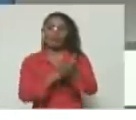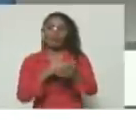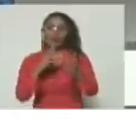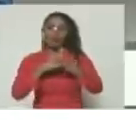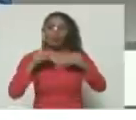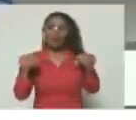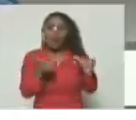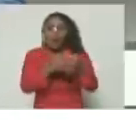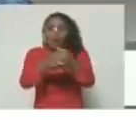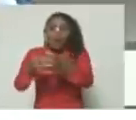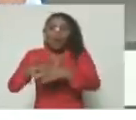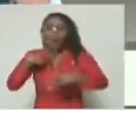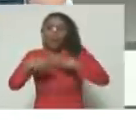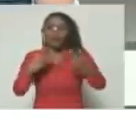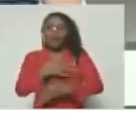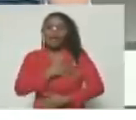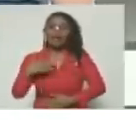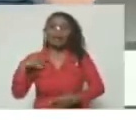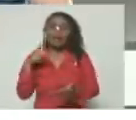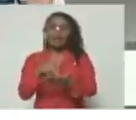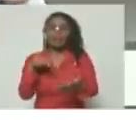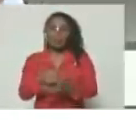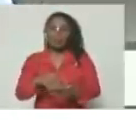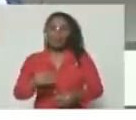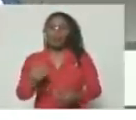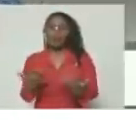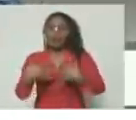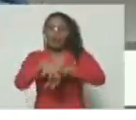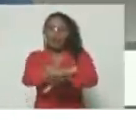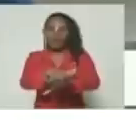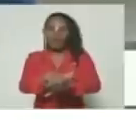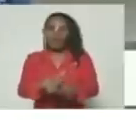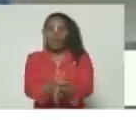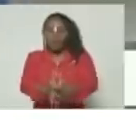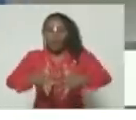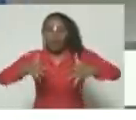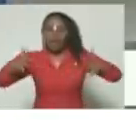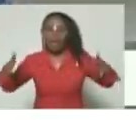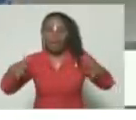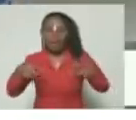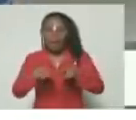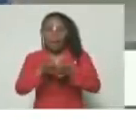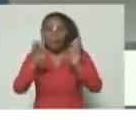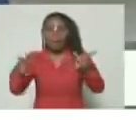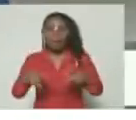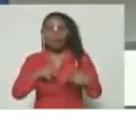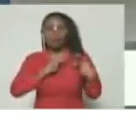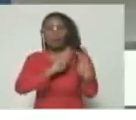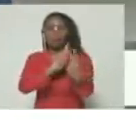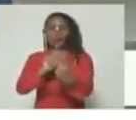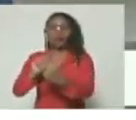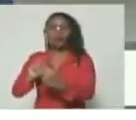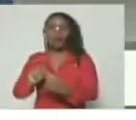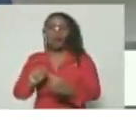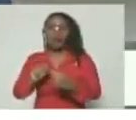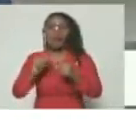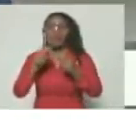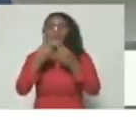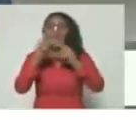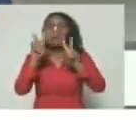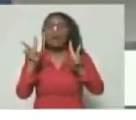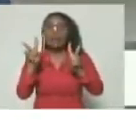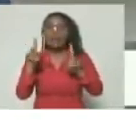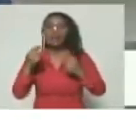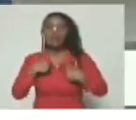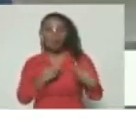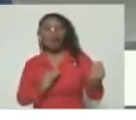los sectores políticos que quieran incorporarse. Una gran mesa, floreciente, plural, de paz. Estoy de